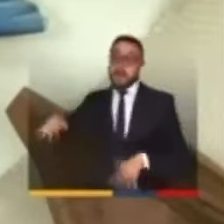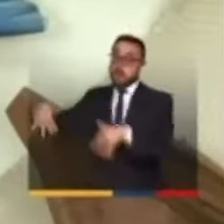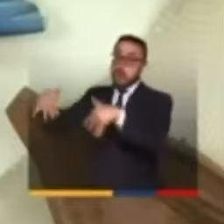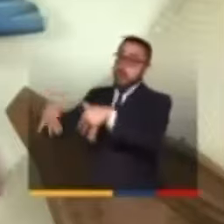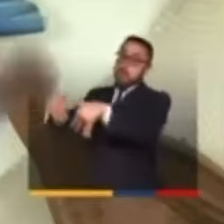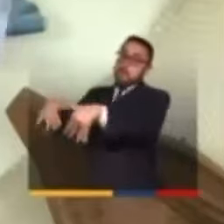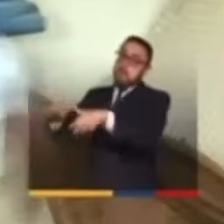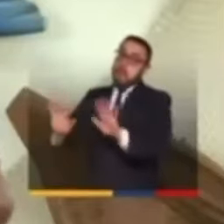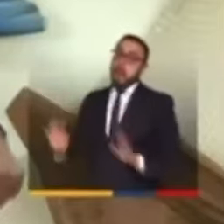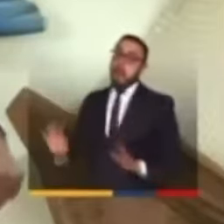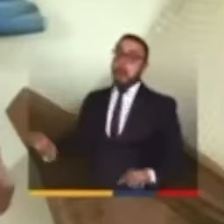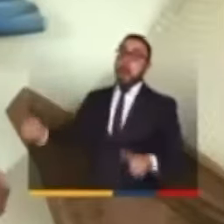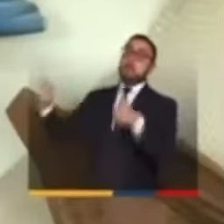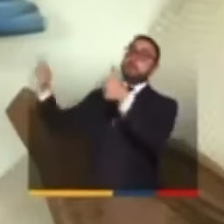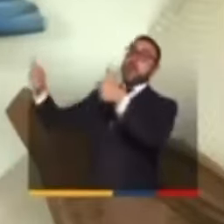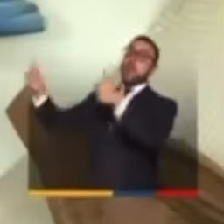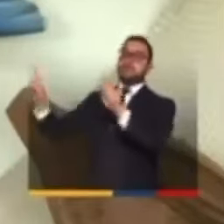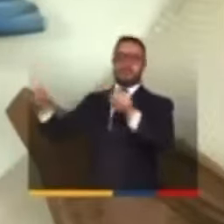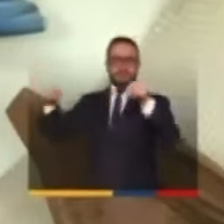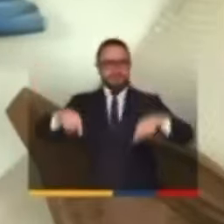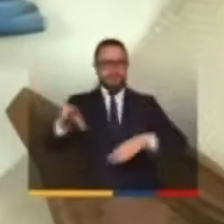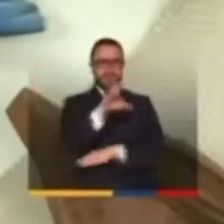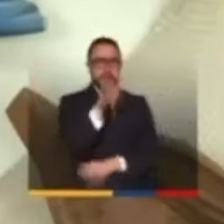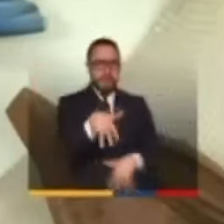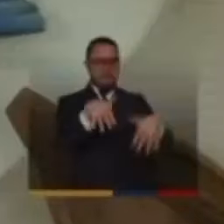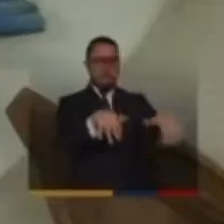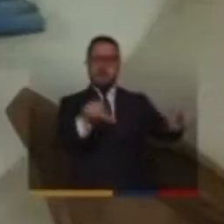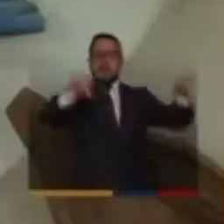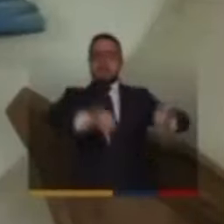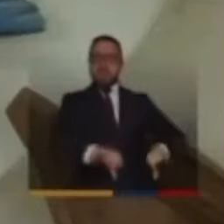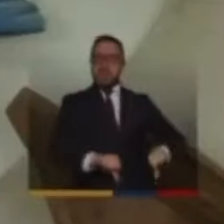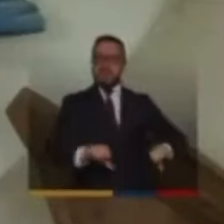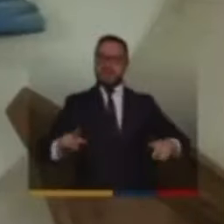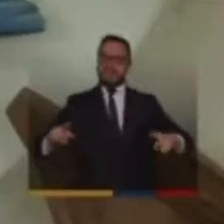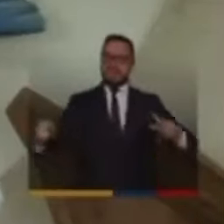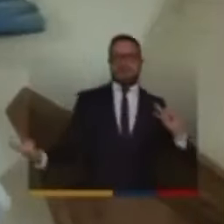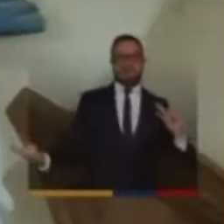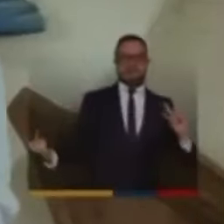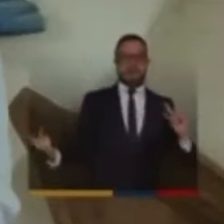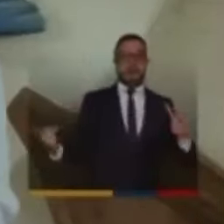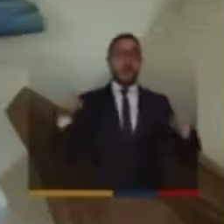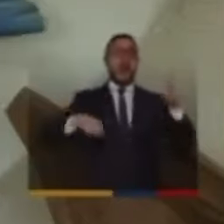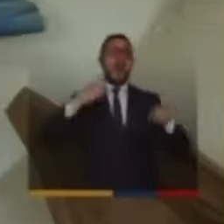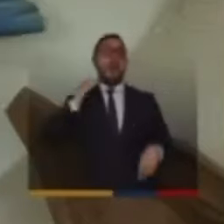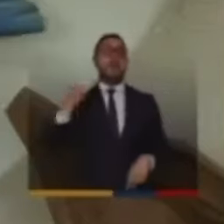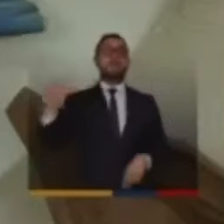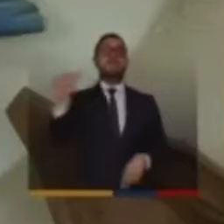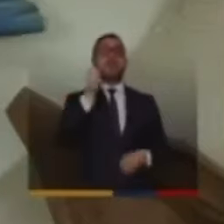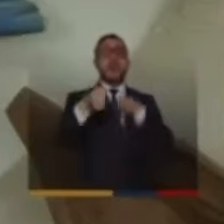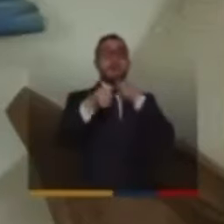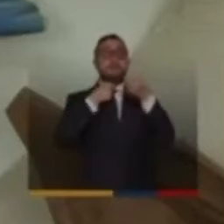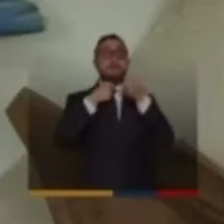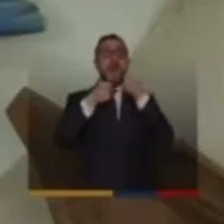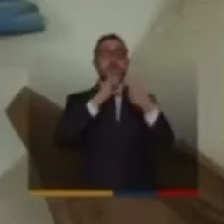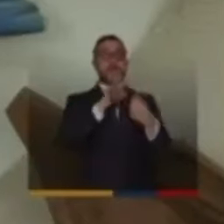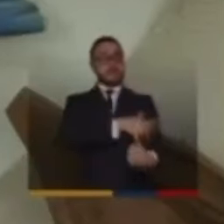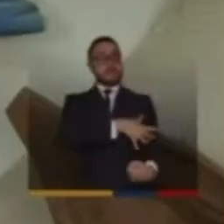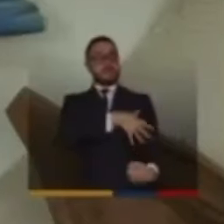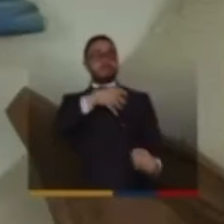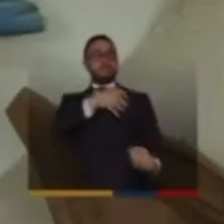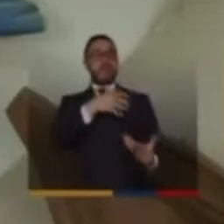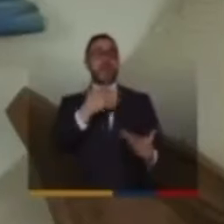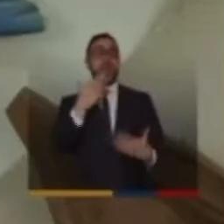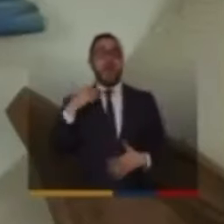agarrarse, él casi siempre está con ese bailadito y hace parte de su comunicación. O sea, es lo normal en él. Acá que veo, es